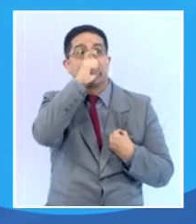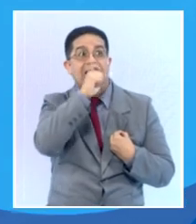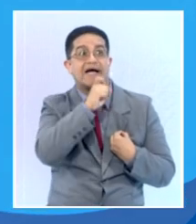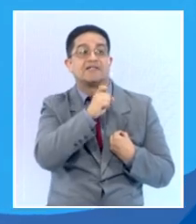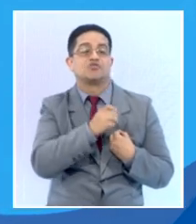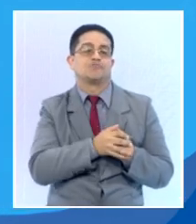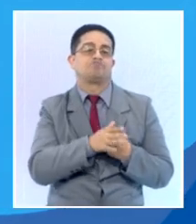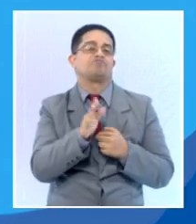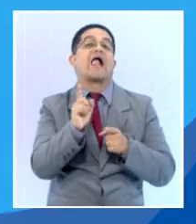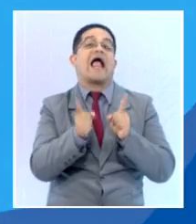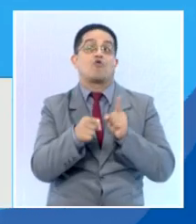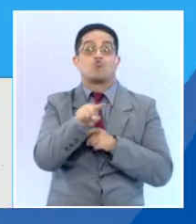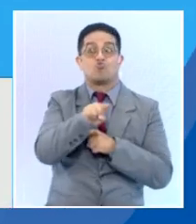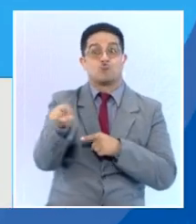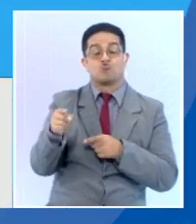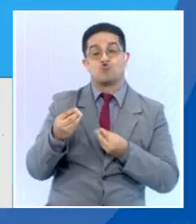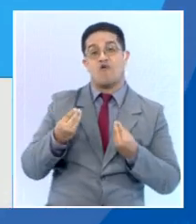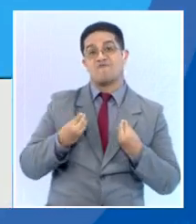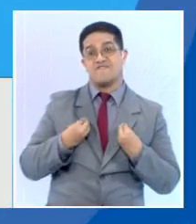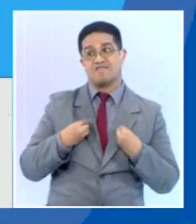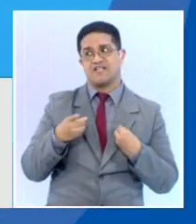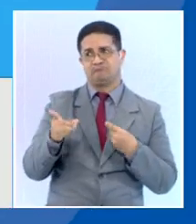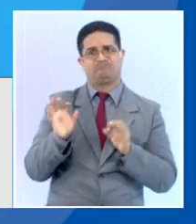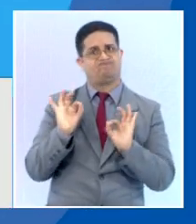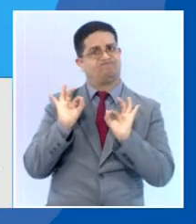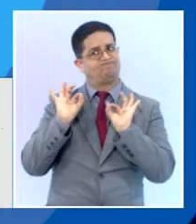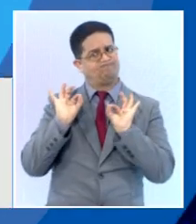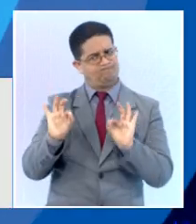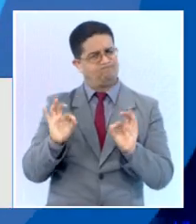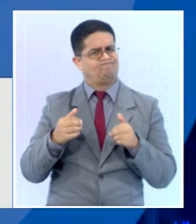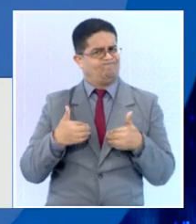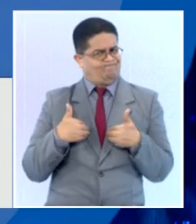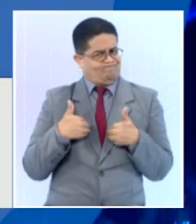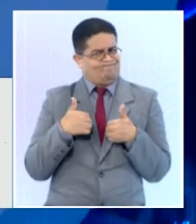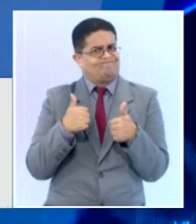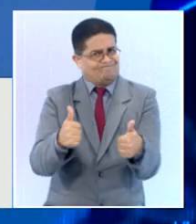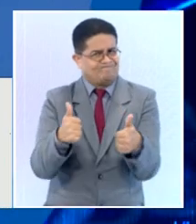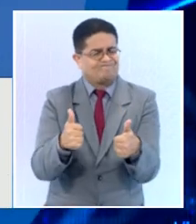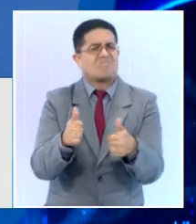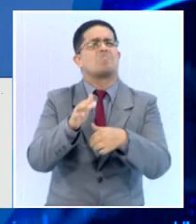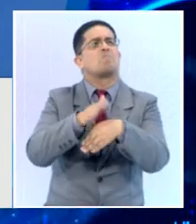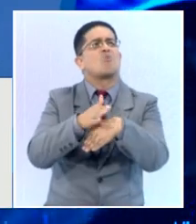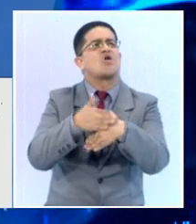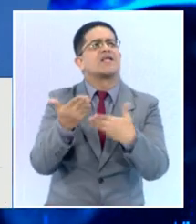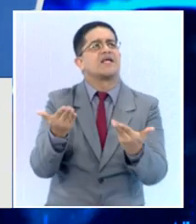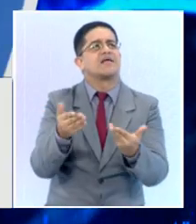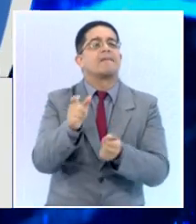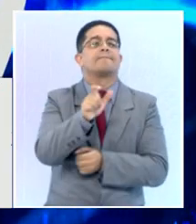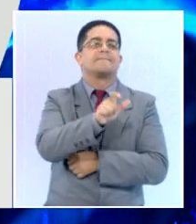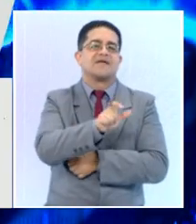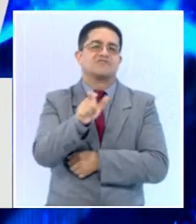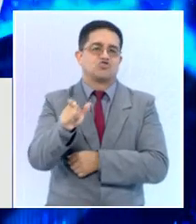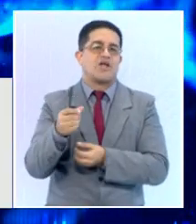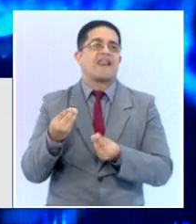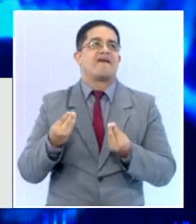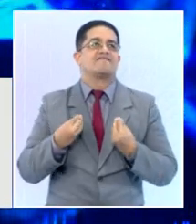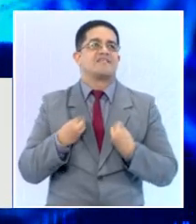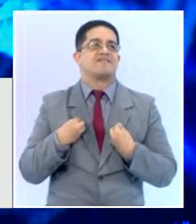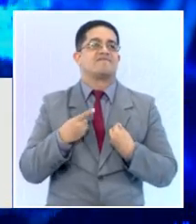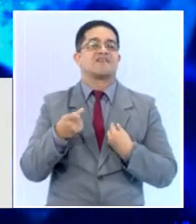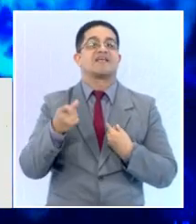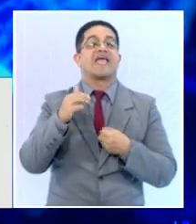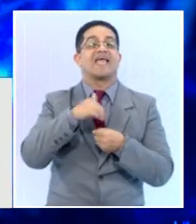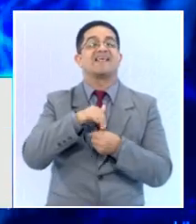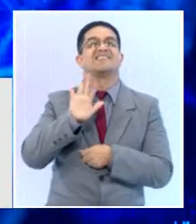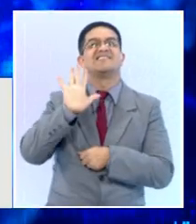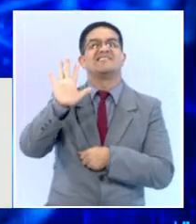cierto algunos de ellos en excelentes condiciones de salud que son precisamente los que están distribuidos en las famosas